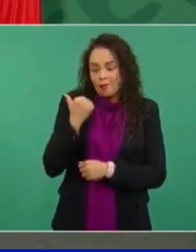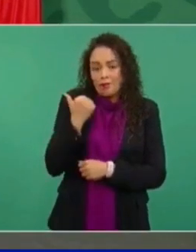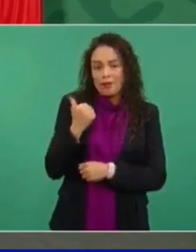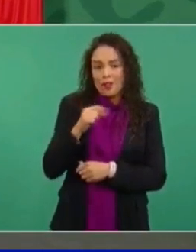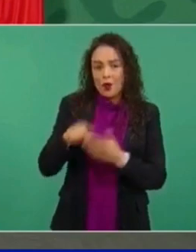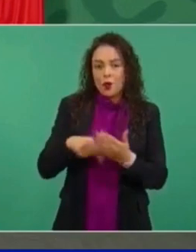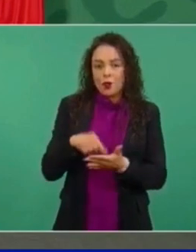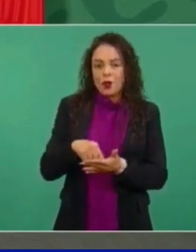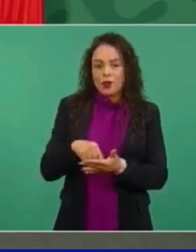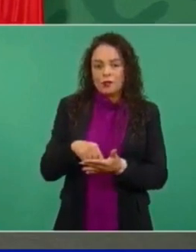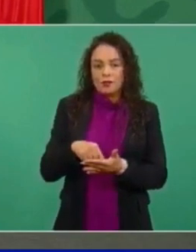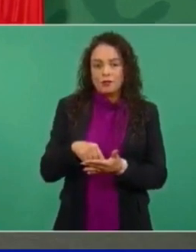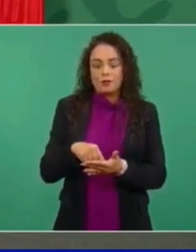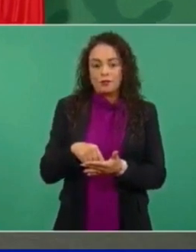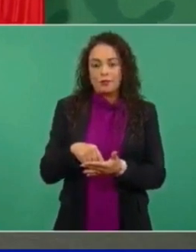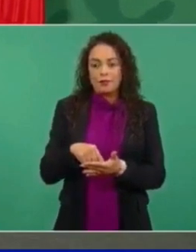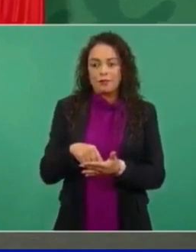ciudadanos.